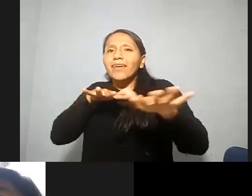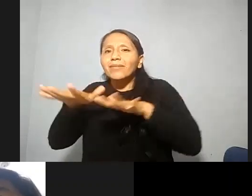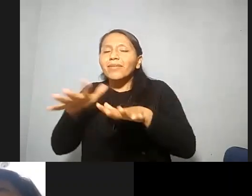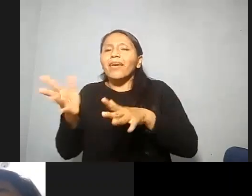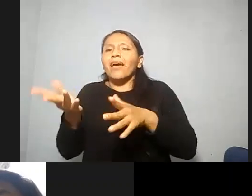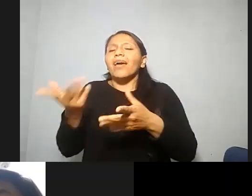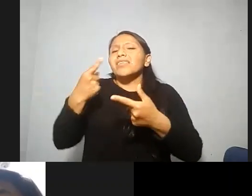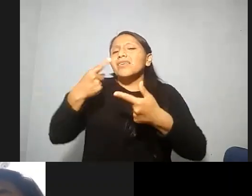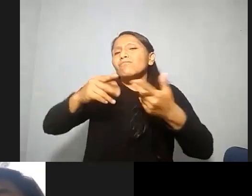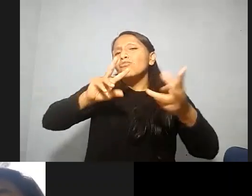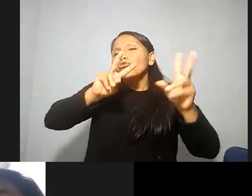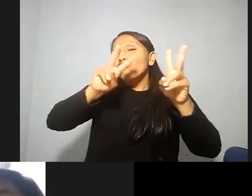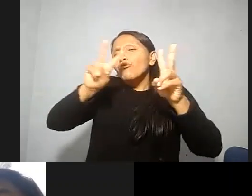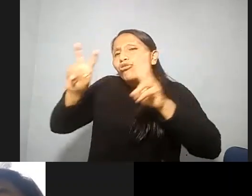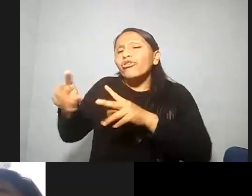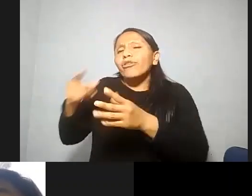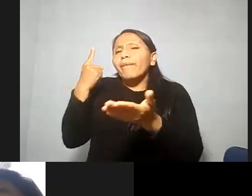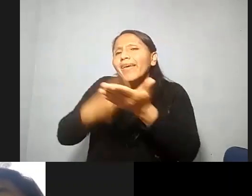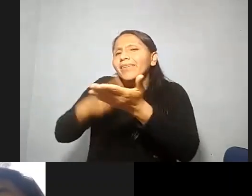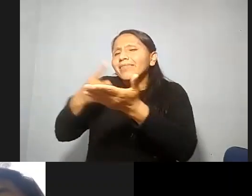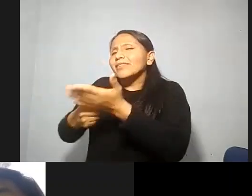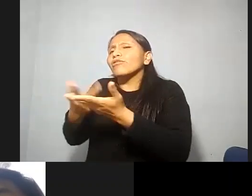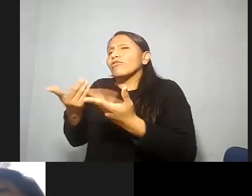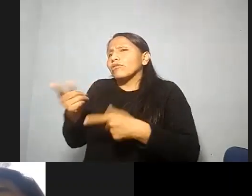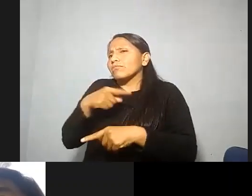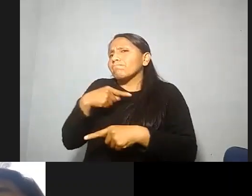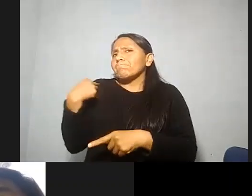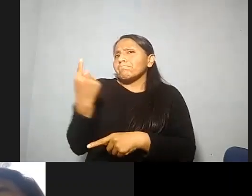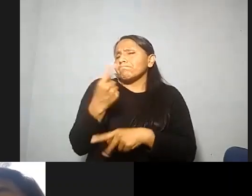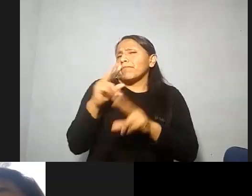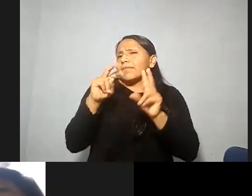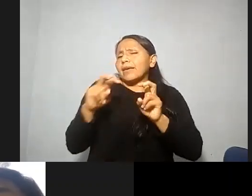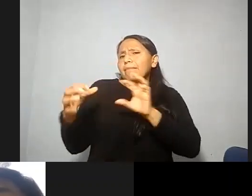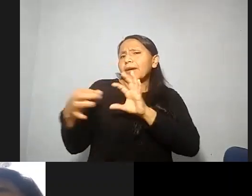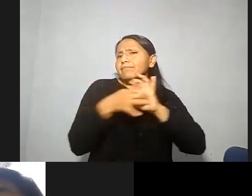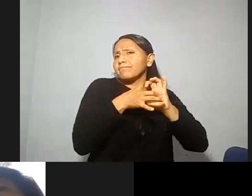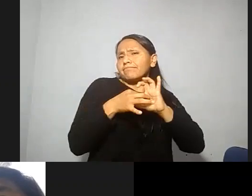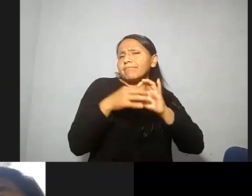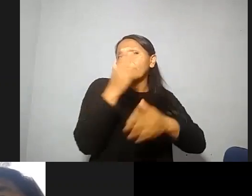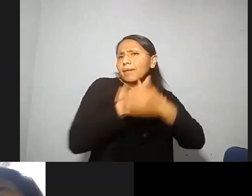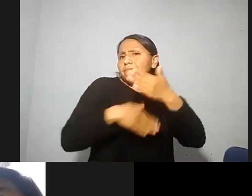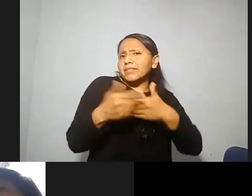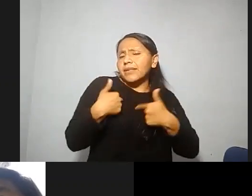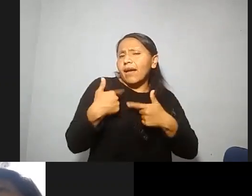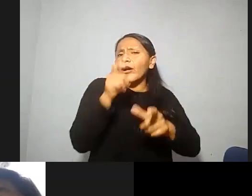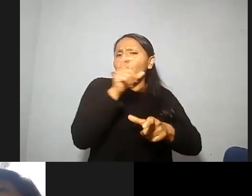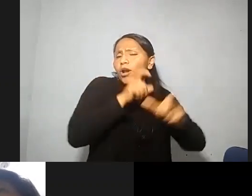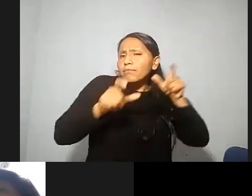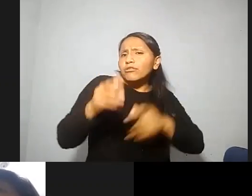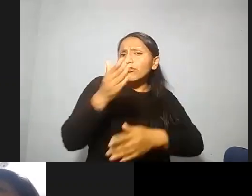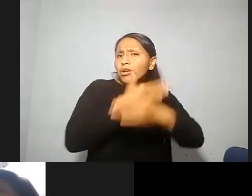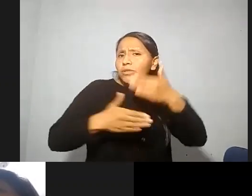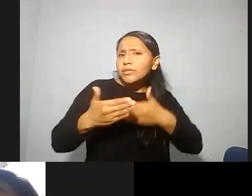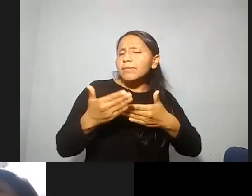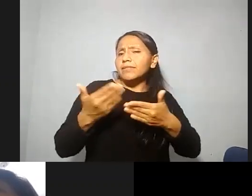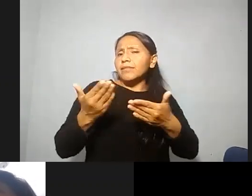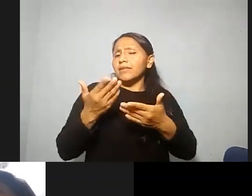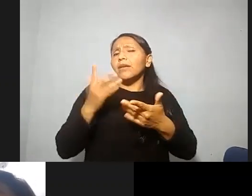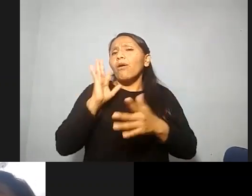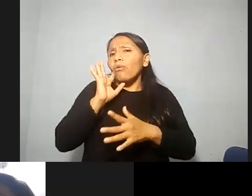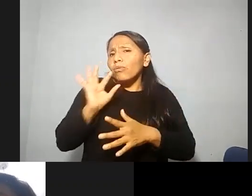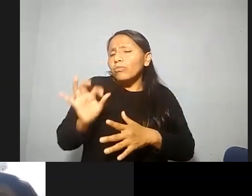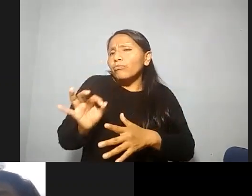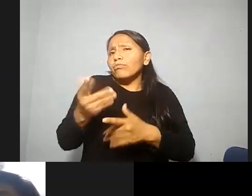muchos temas que tienen que ver con la temática de discapacidad, con las personas con discapacidad y obviamente, ¿no? Con